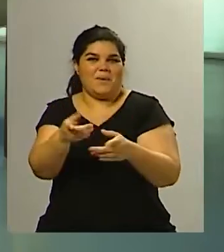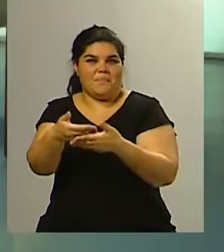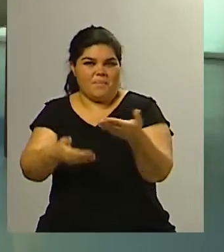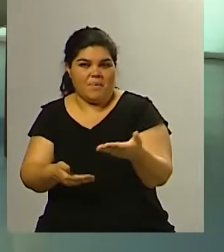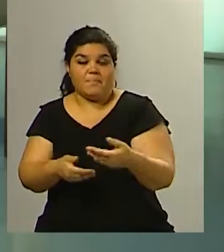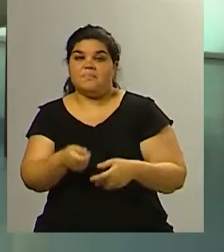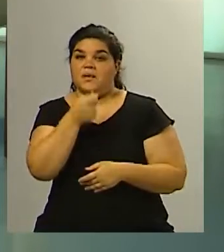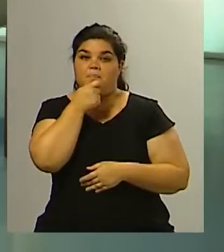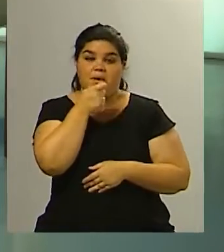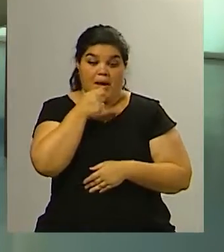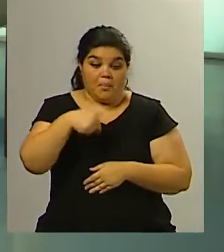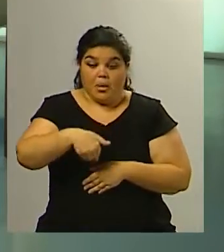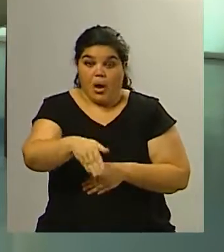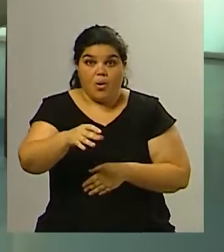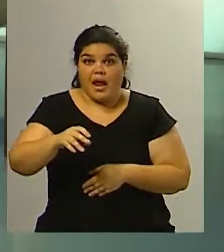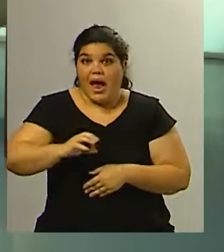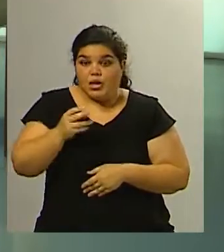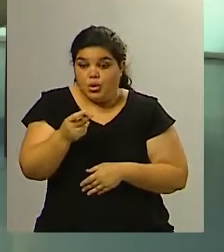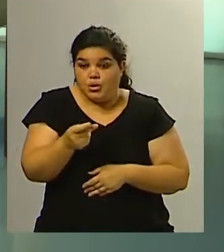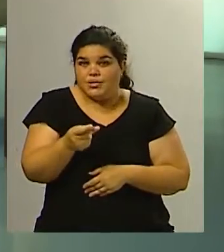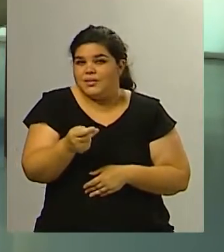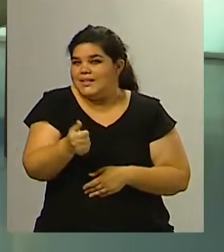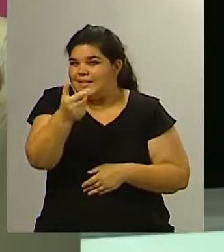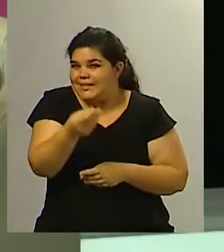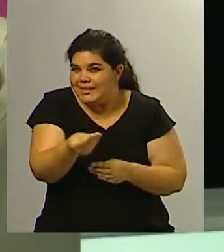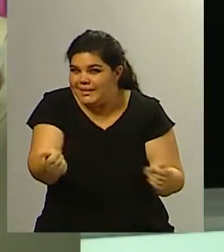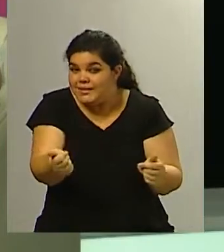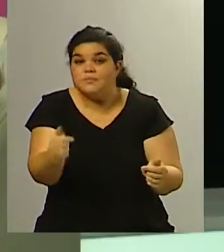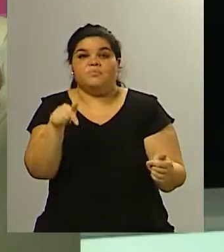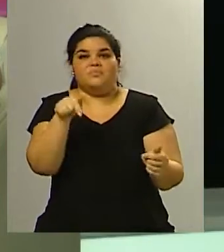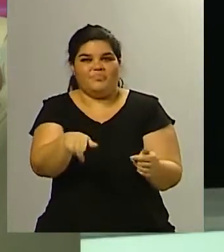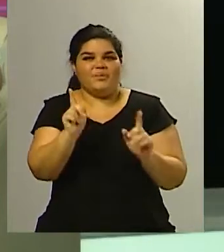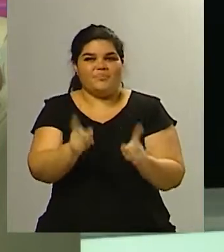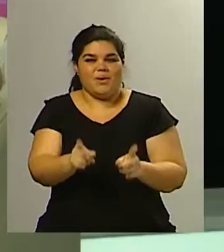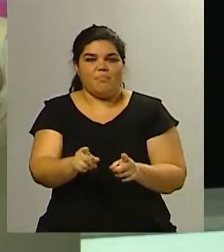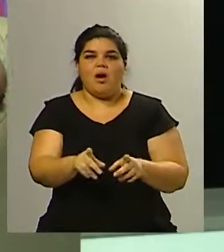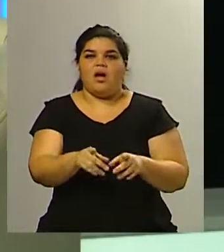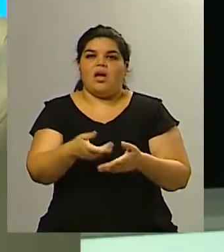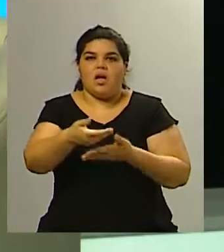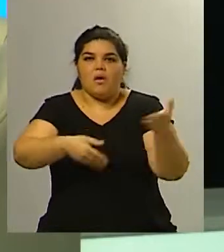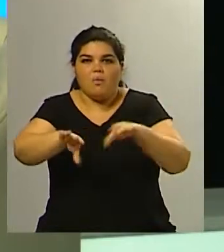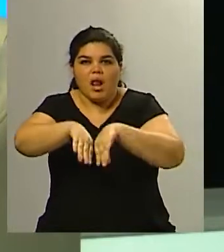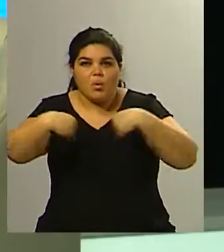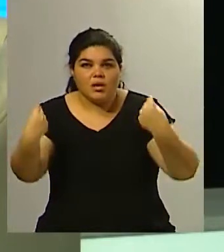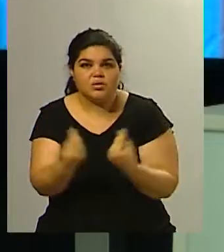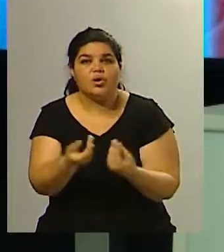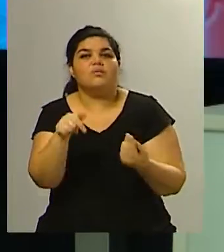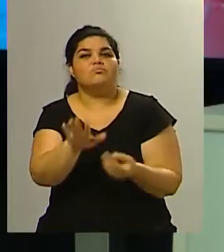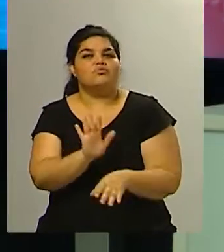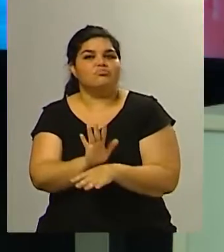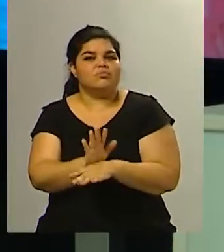estamos terminando ya el ciclo lectivo, estas evaluaciones de integración sirven mucho para saber cómo se fueron dando los